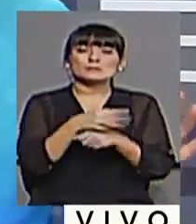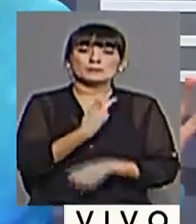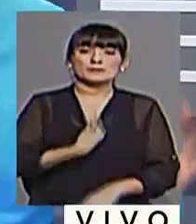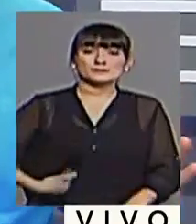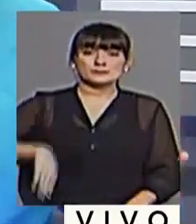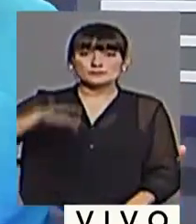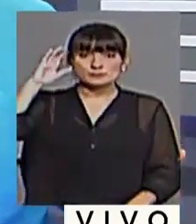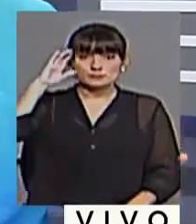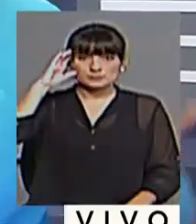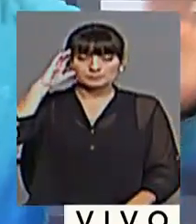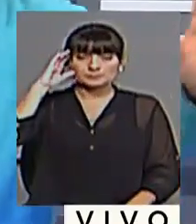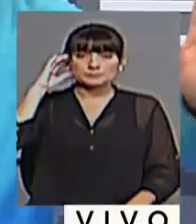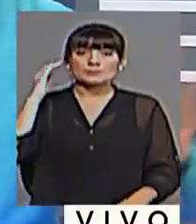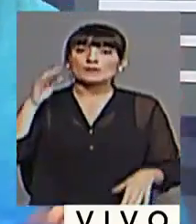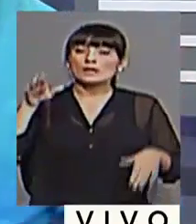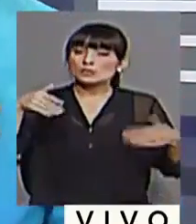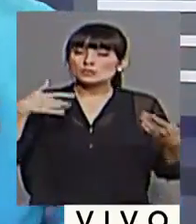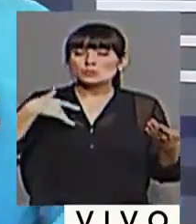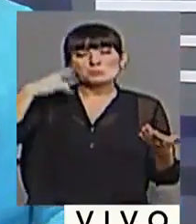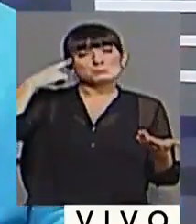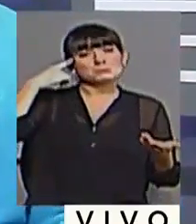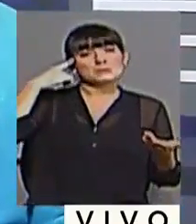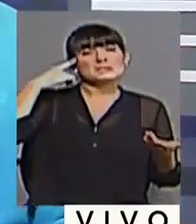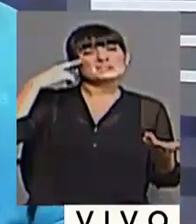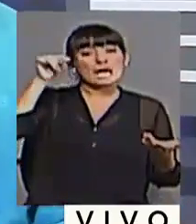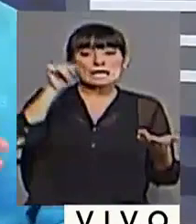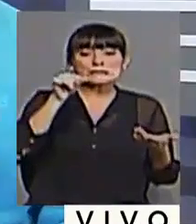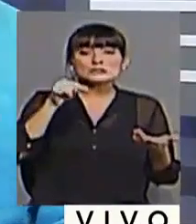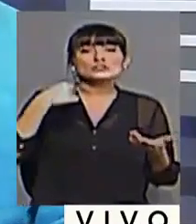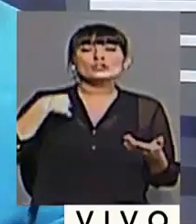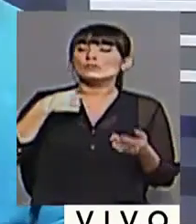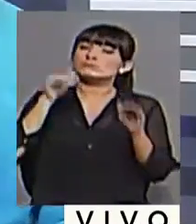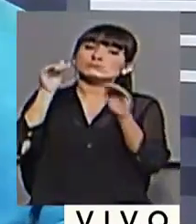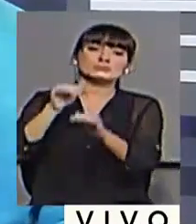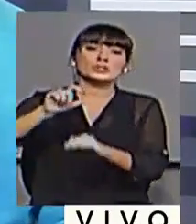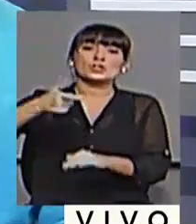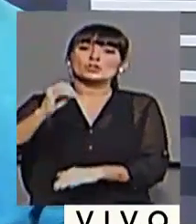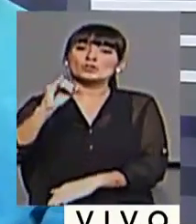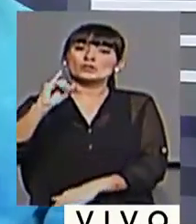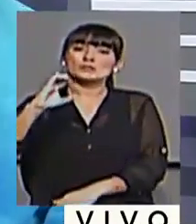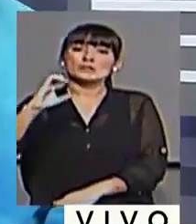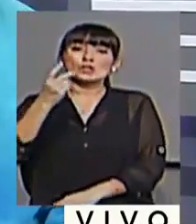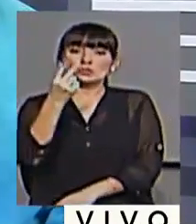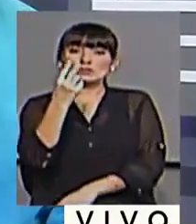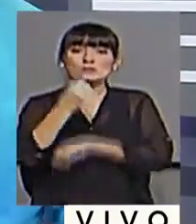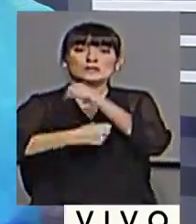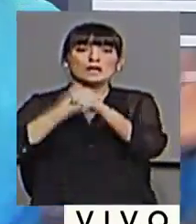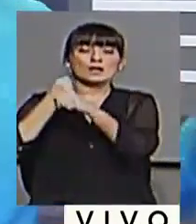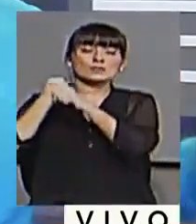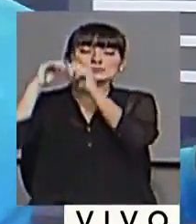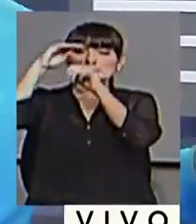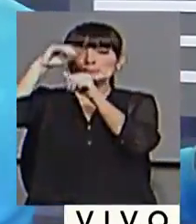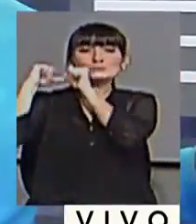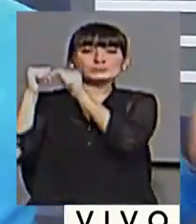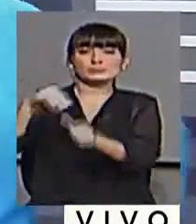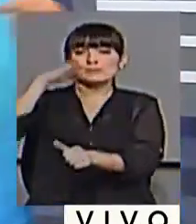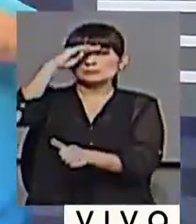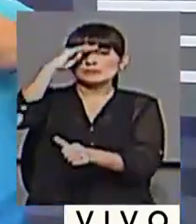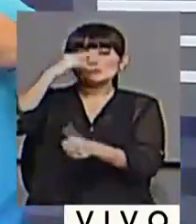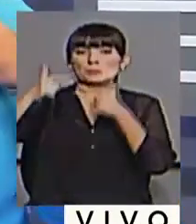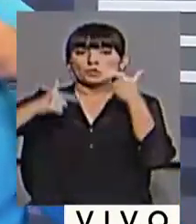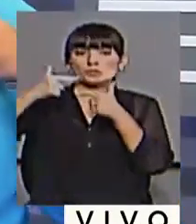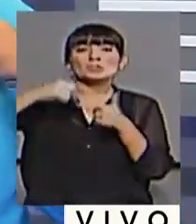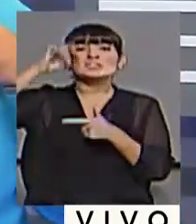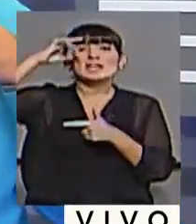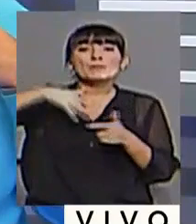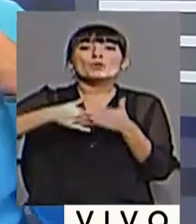aquí digo, ¿sabes qué? En eso yo me quedo con Carolina Goich, 12 años de experiencia política, sabemos dónde está, sabemos lo que quiere, y